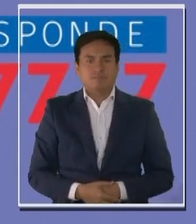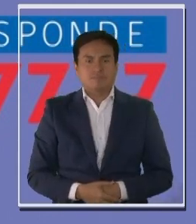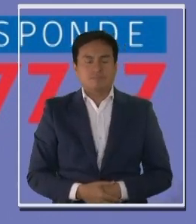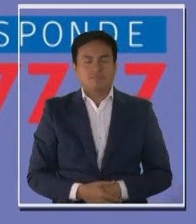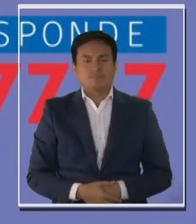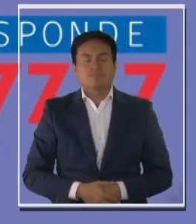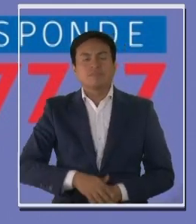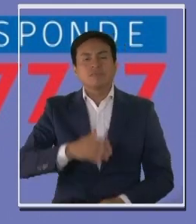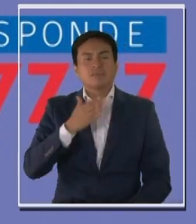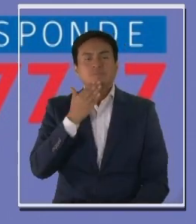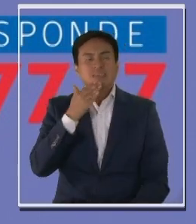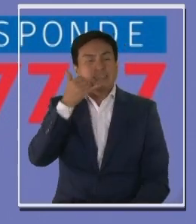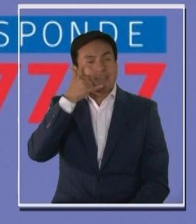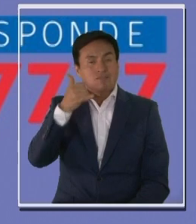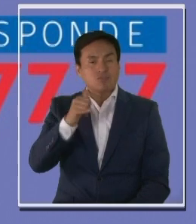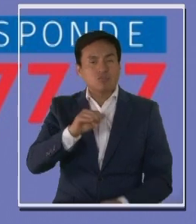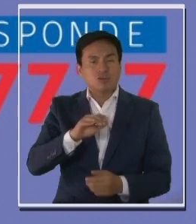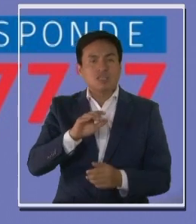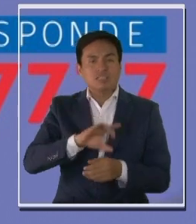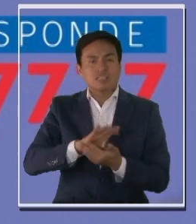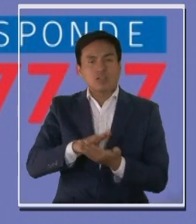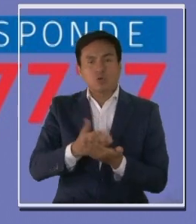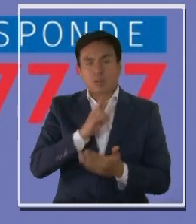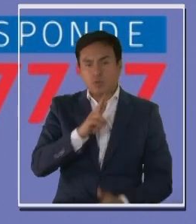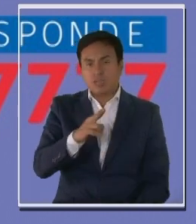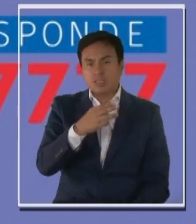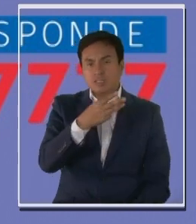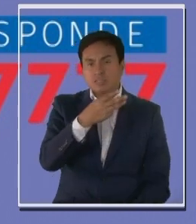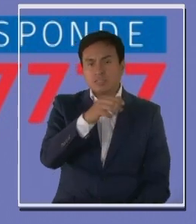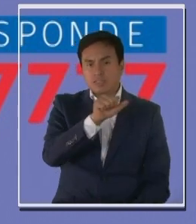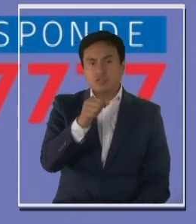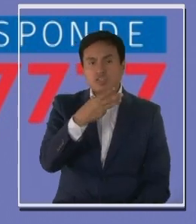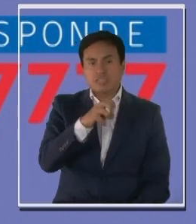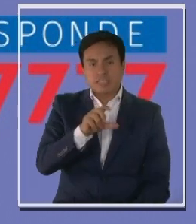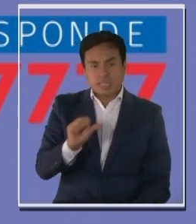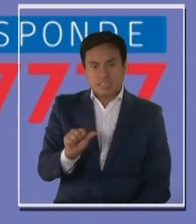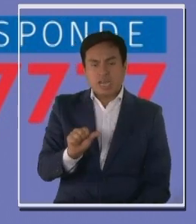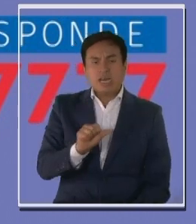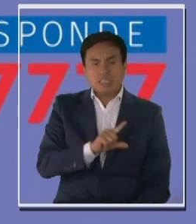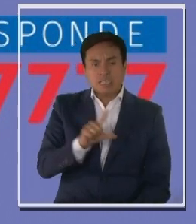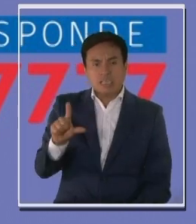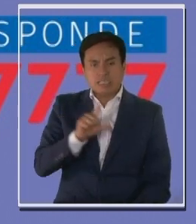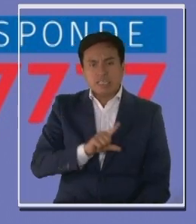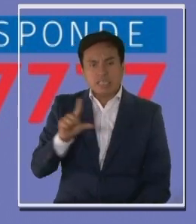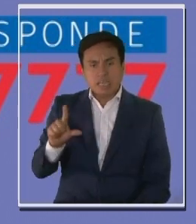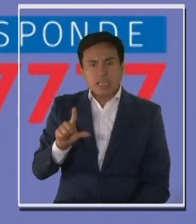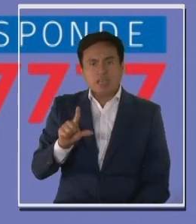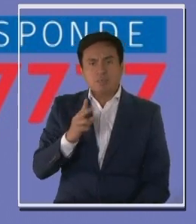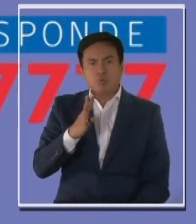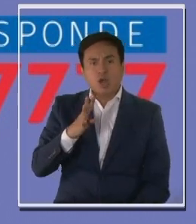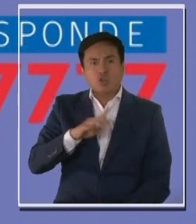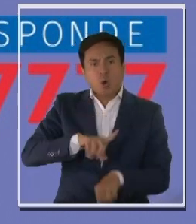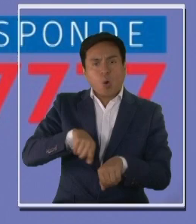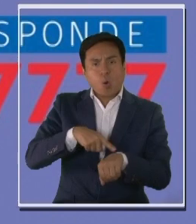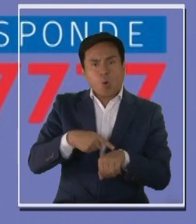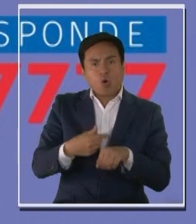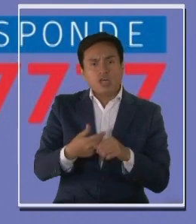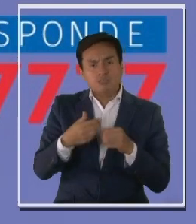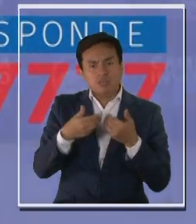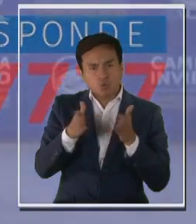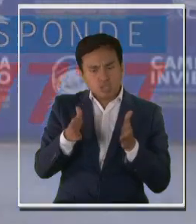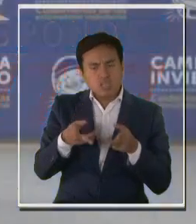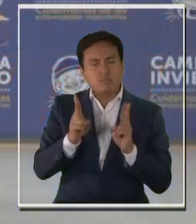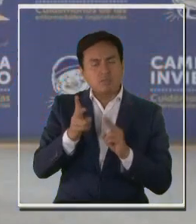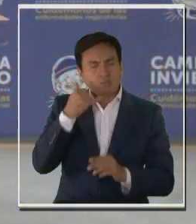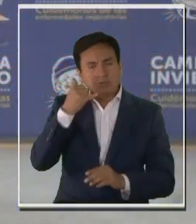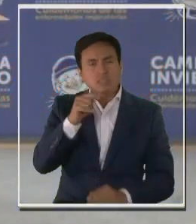y el teléfono de salud responde que es el 600 360 777 se encuentra 24 horas 7